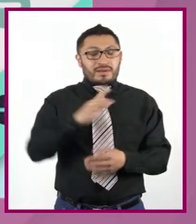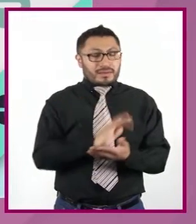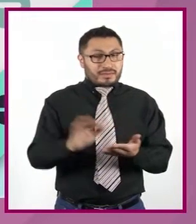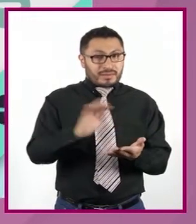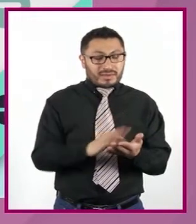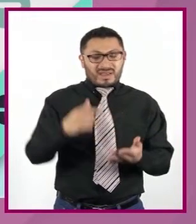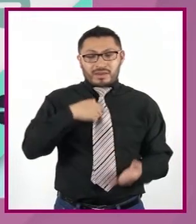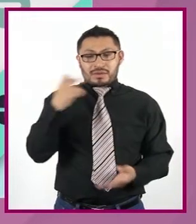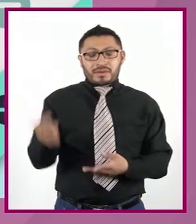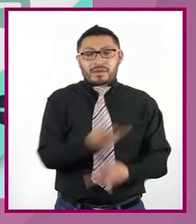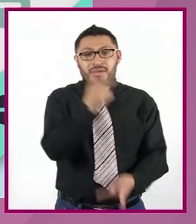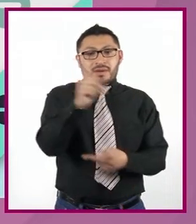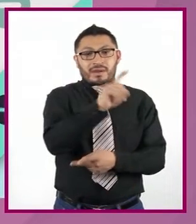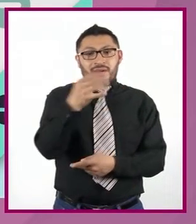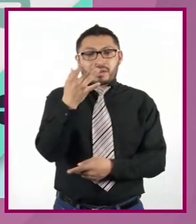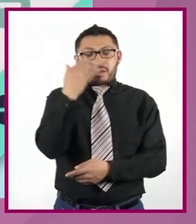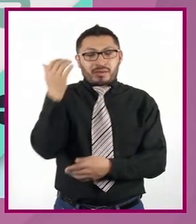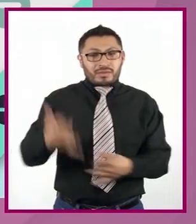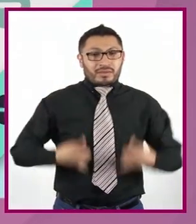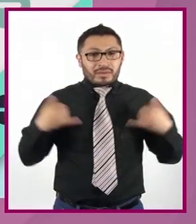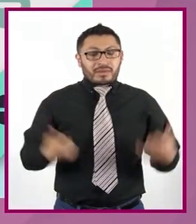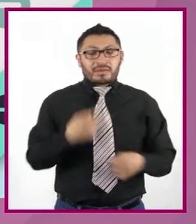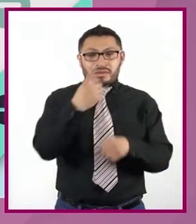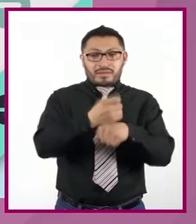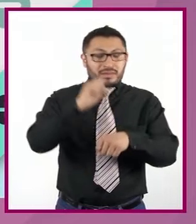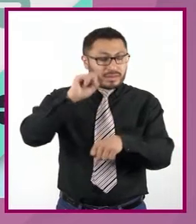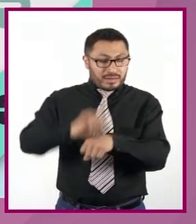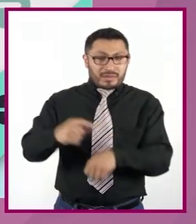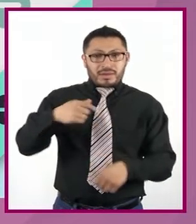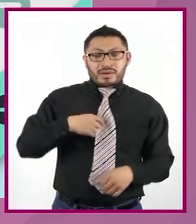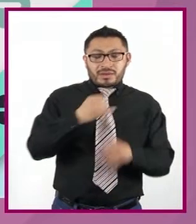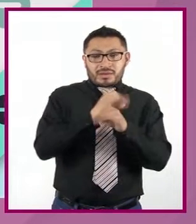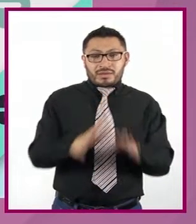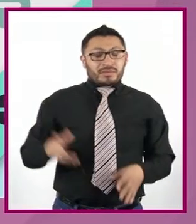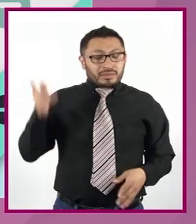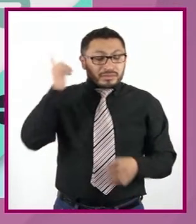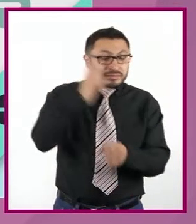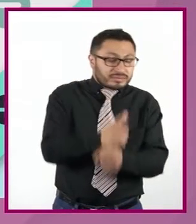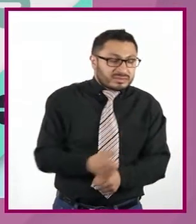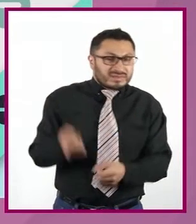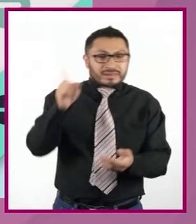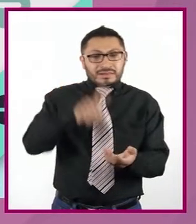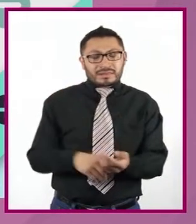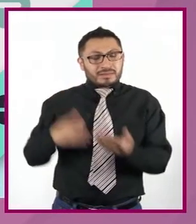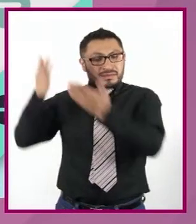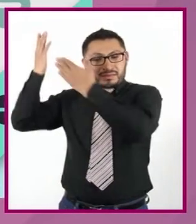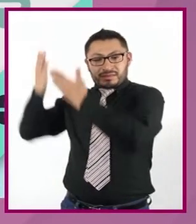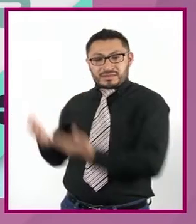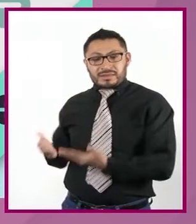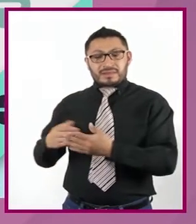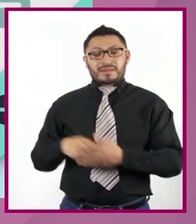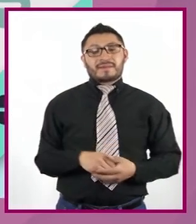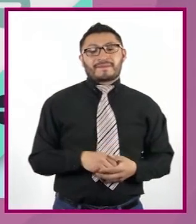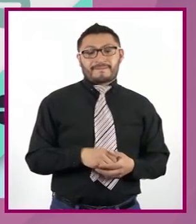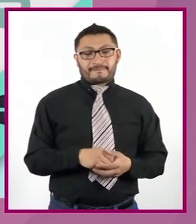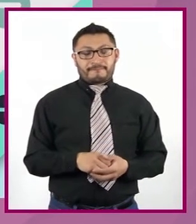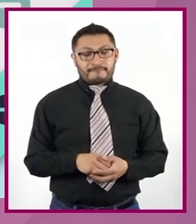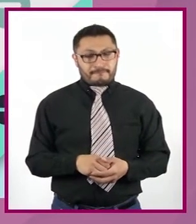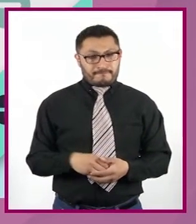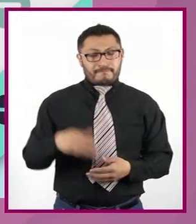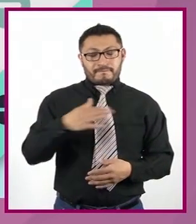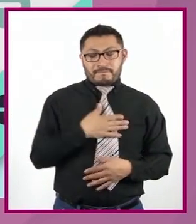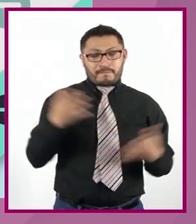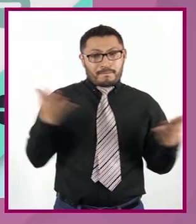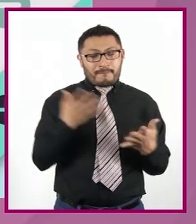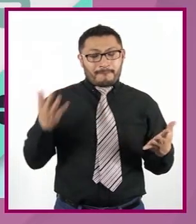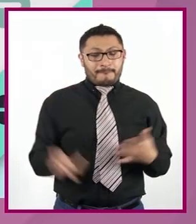150 adolescentes de primer grado de secundaria y la información que obtuve la registré en la siguiente gráfica circular. Como yo hice